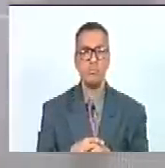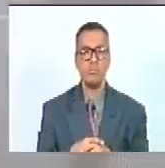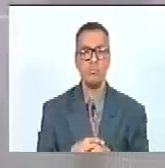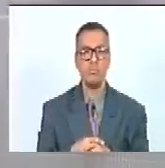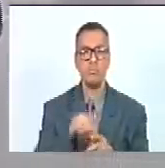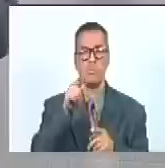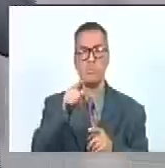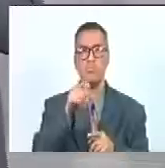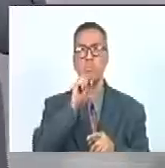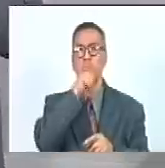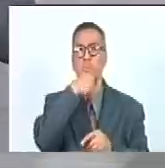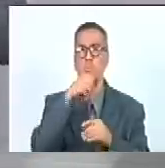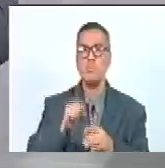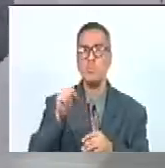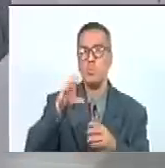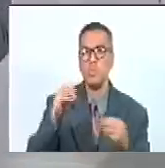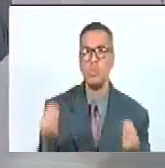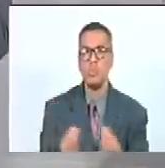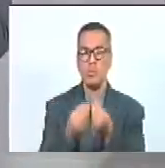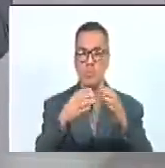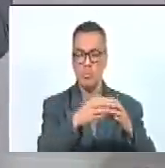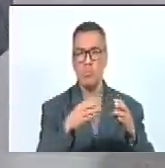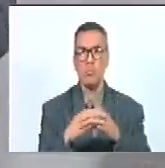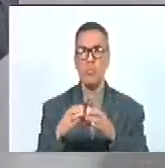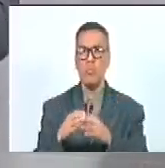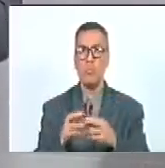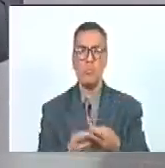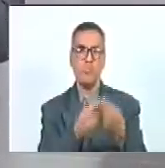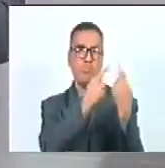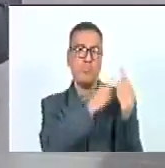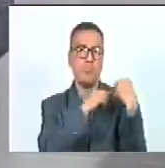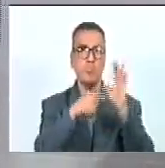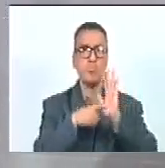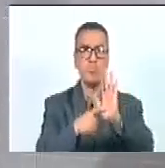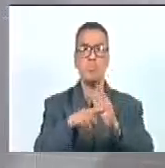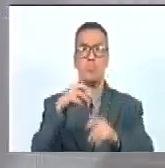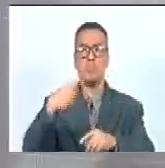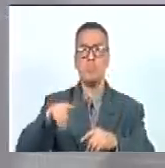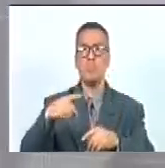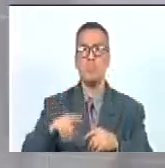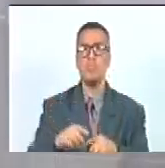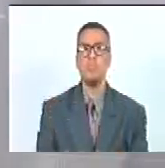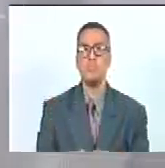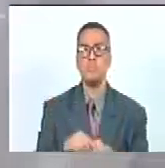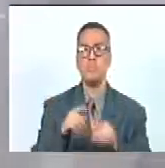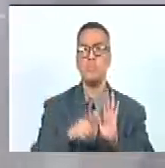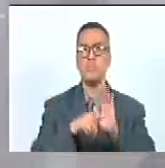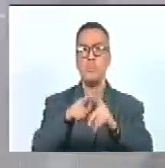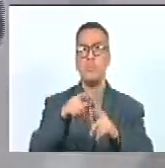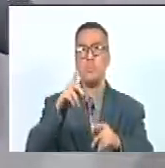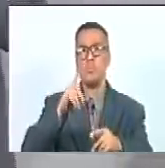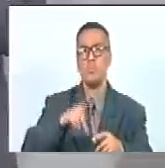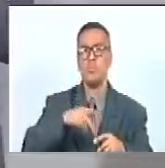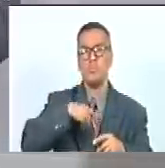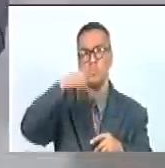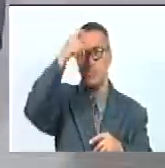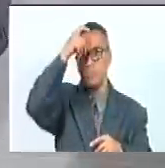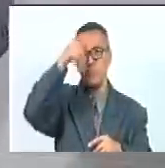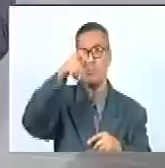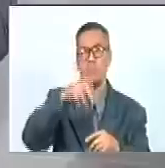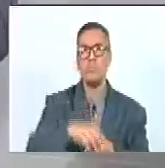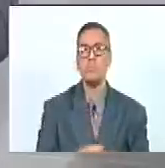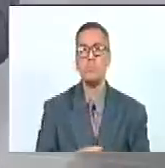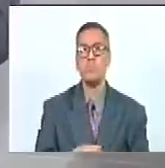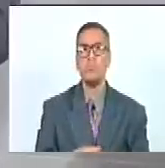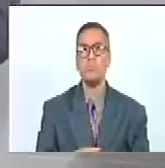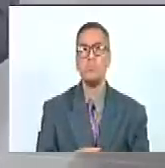estaba el viejo Soto reunido con los representantes del Frente Democrático para la Liberación de Palestina